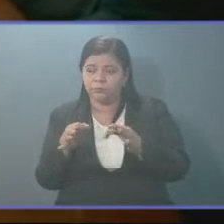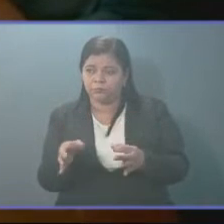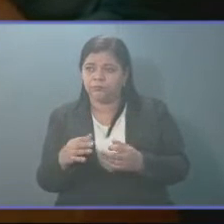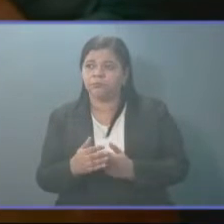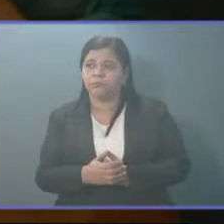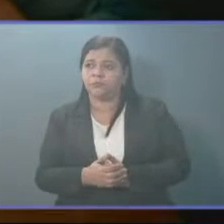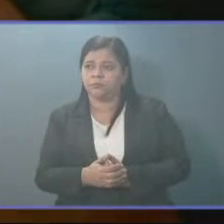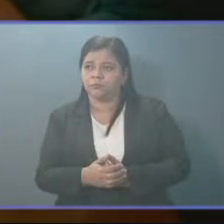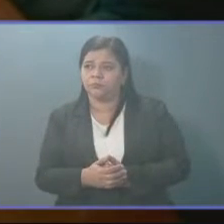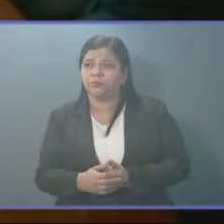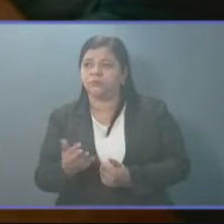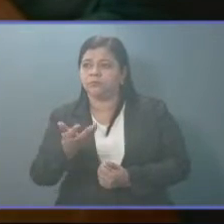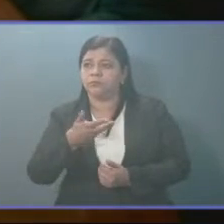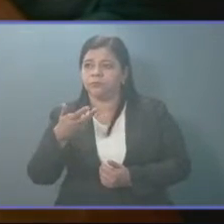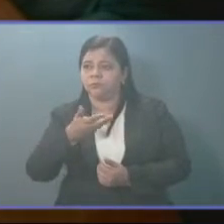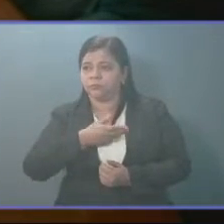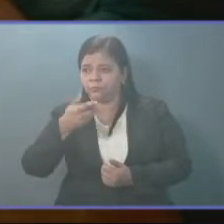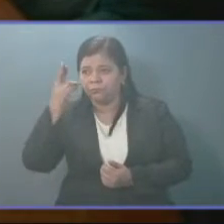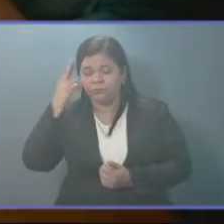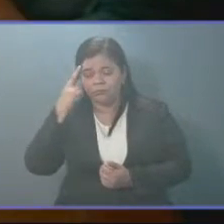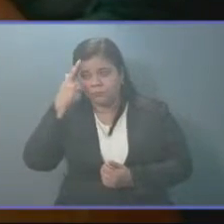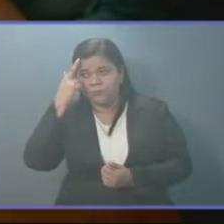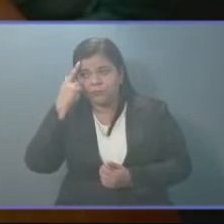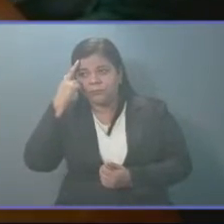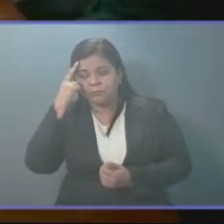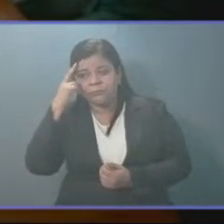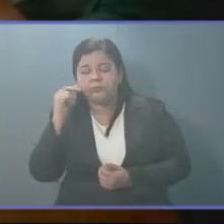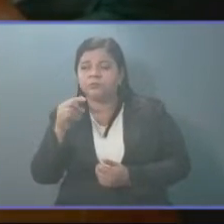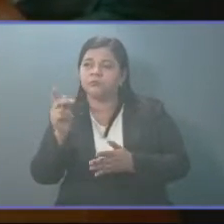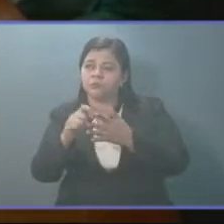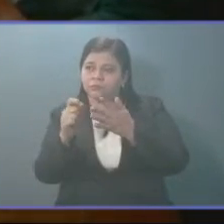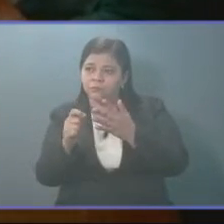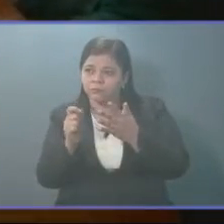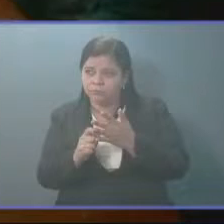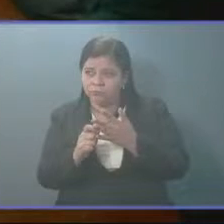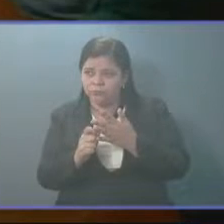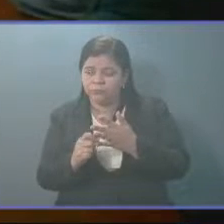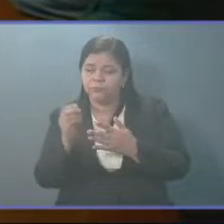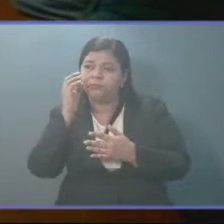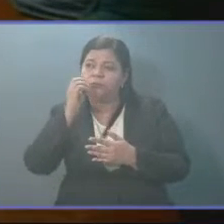una reflexión sobre el principio de la oralidad.